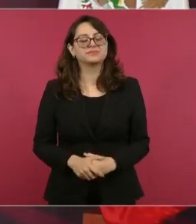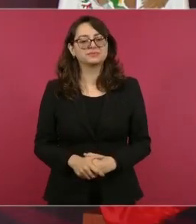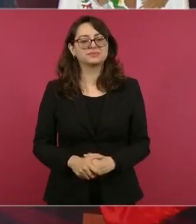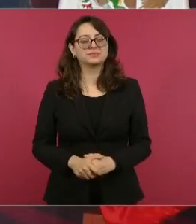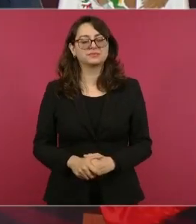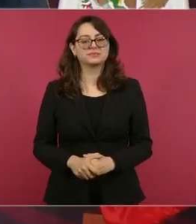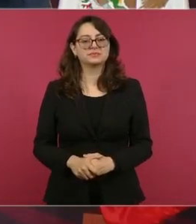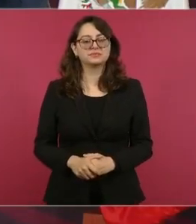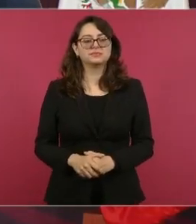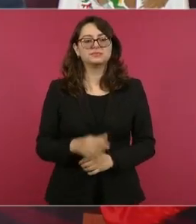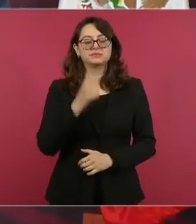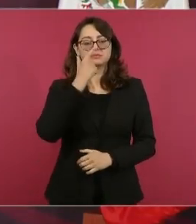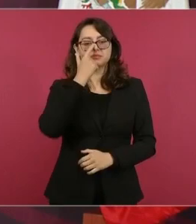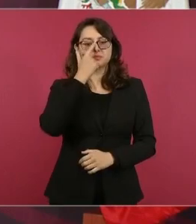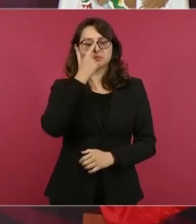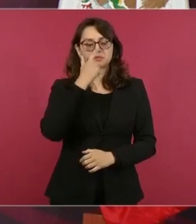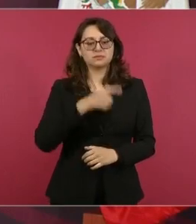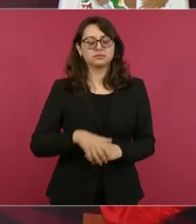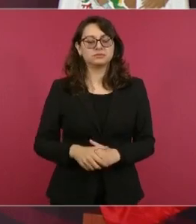Y